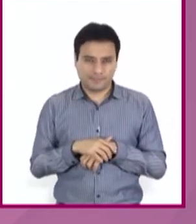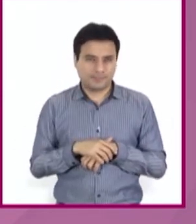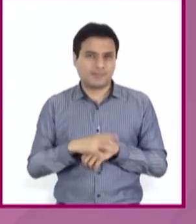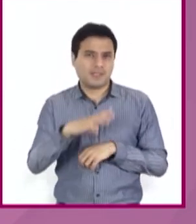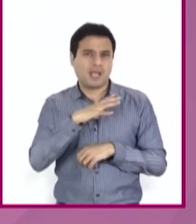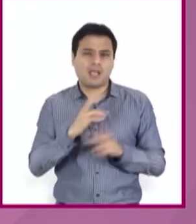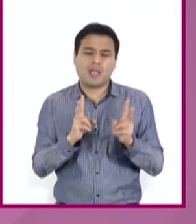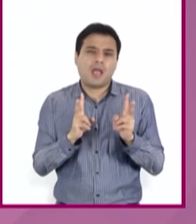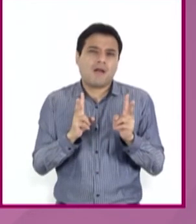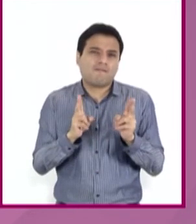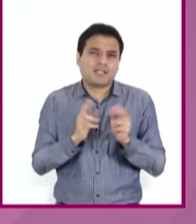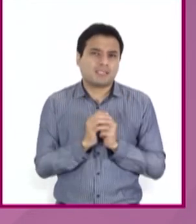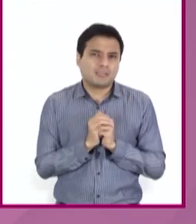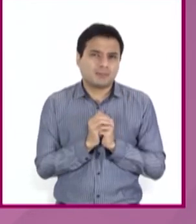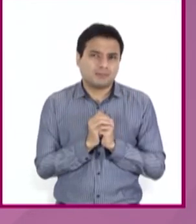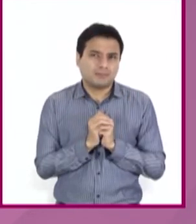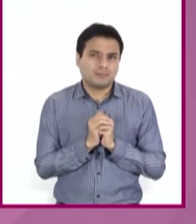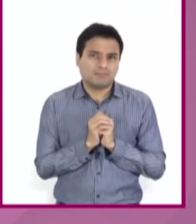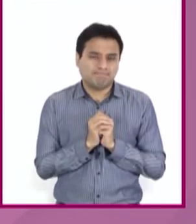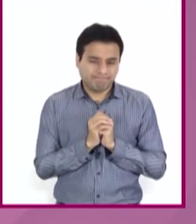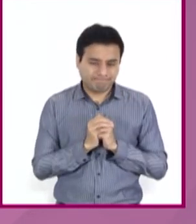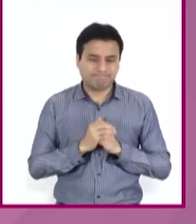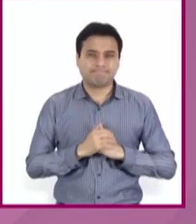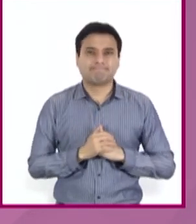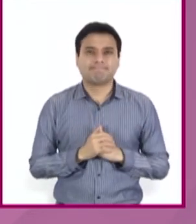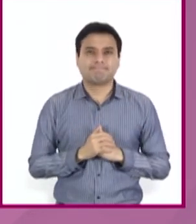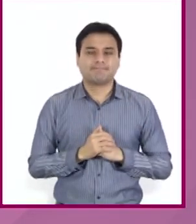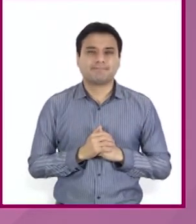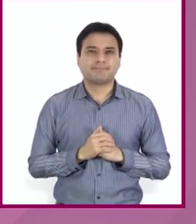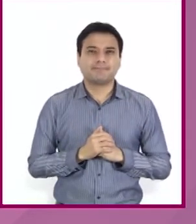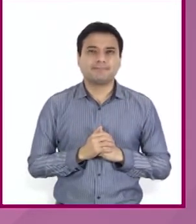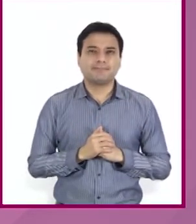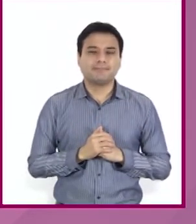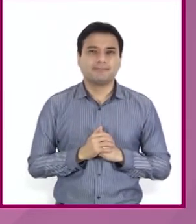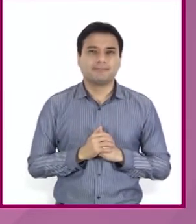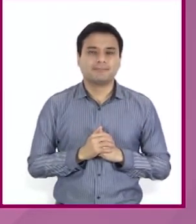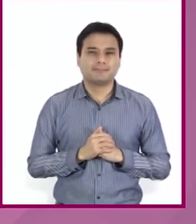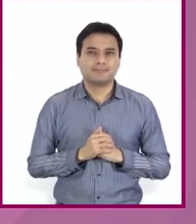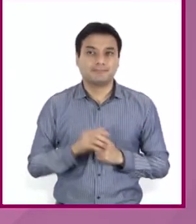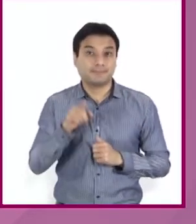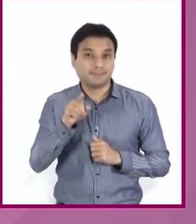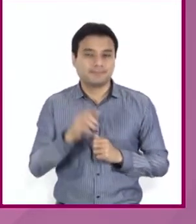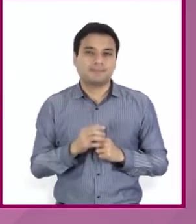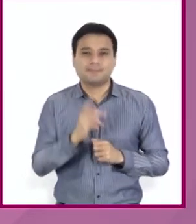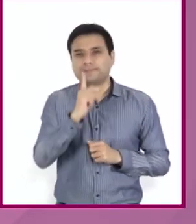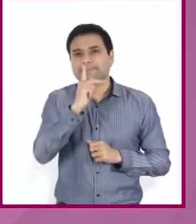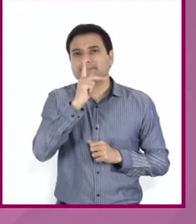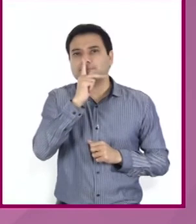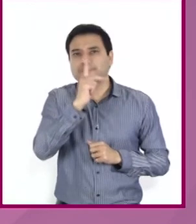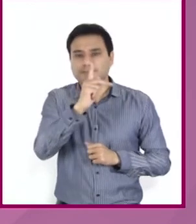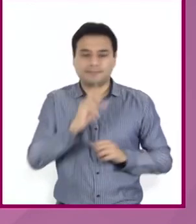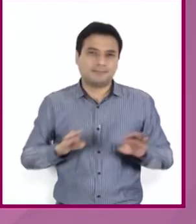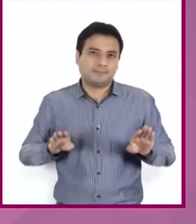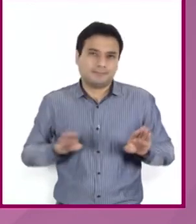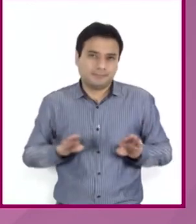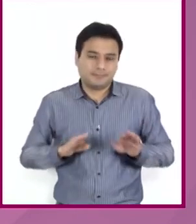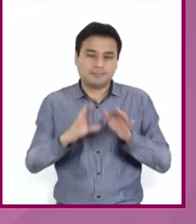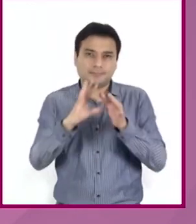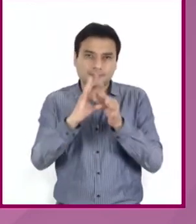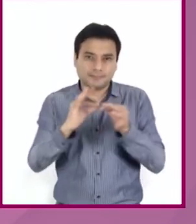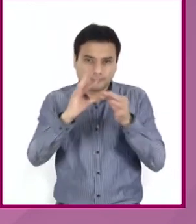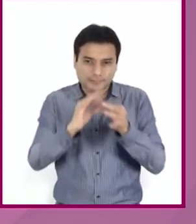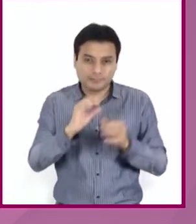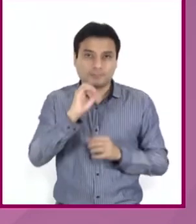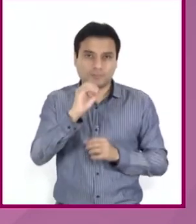o adverbios que señalan su relevancia. Expresan definiciones de un término o bien